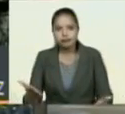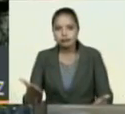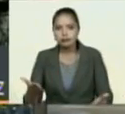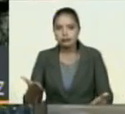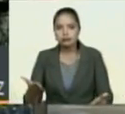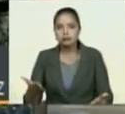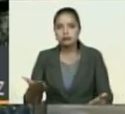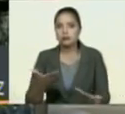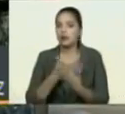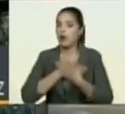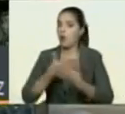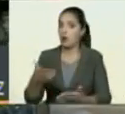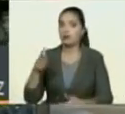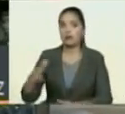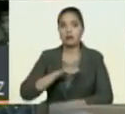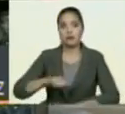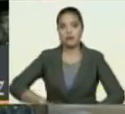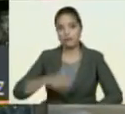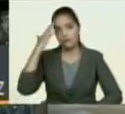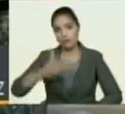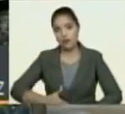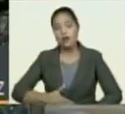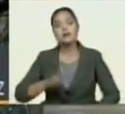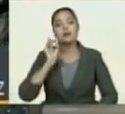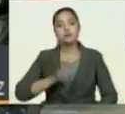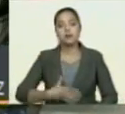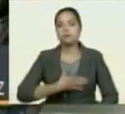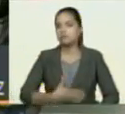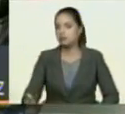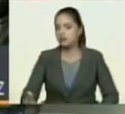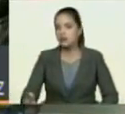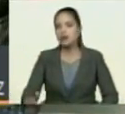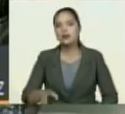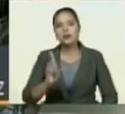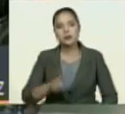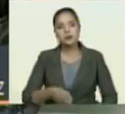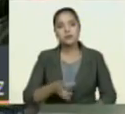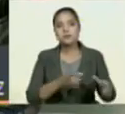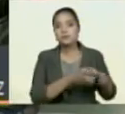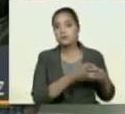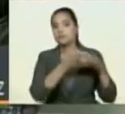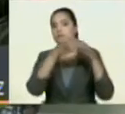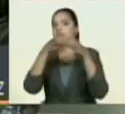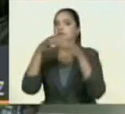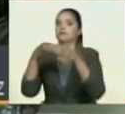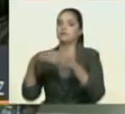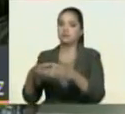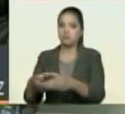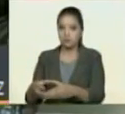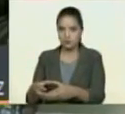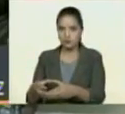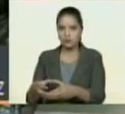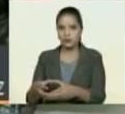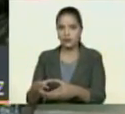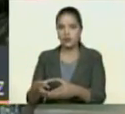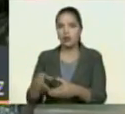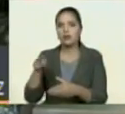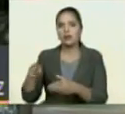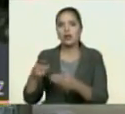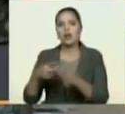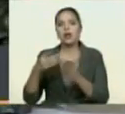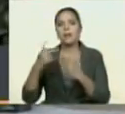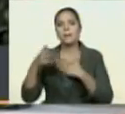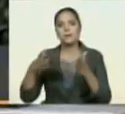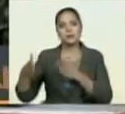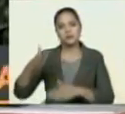CEOFAN. Y para ello hemos puesto a disposición del Comando Estratégico